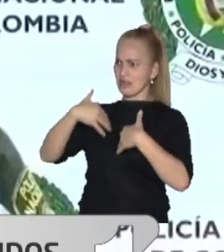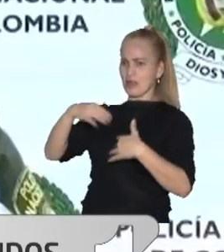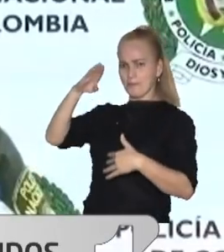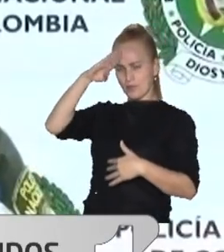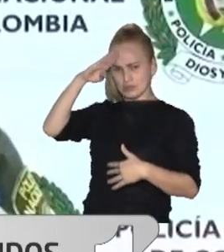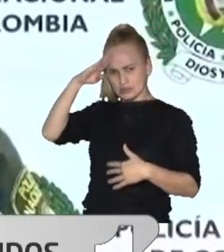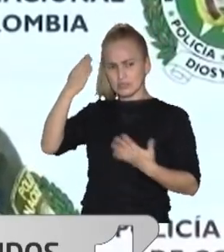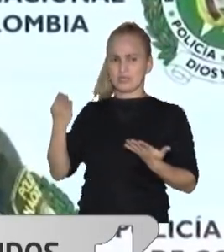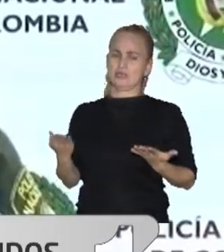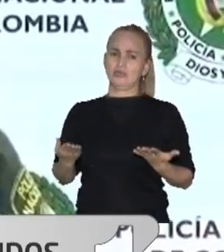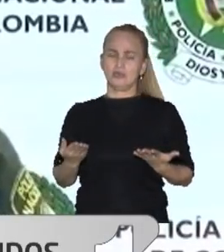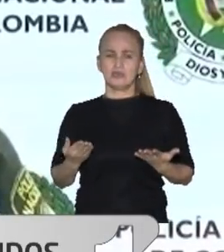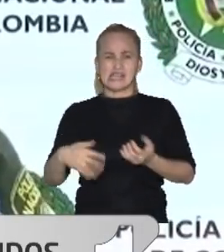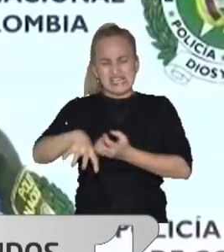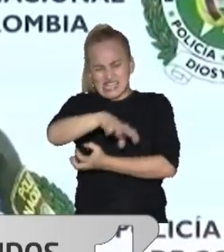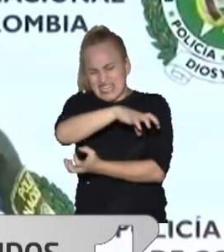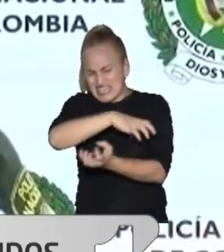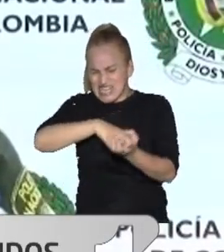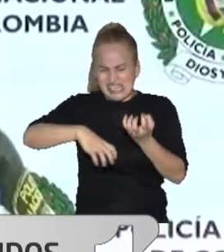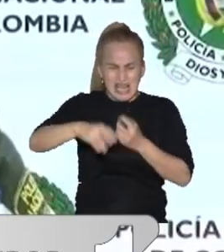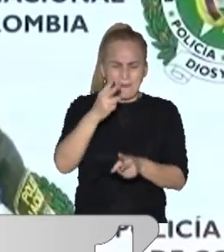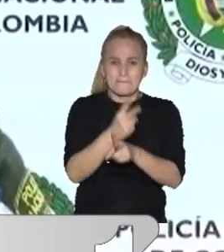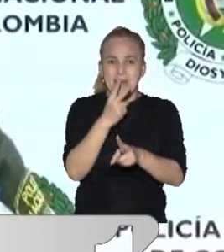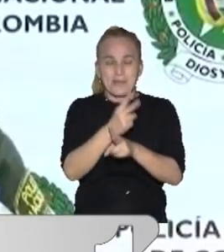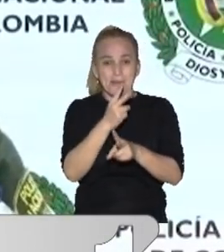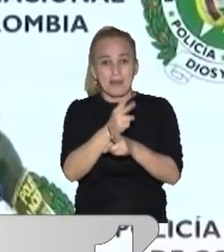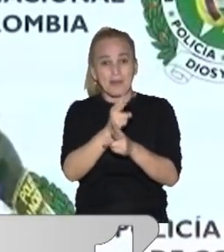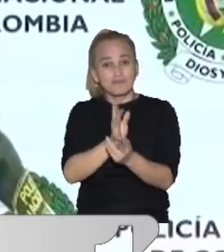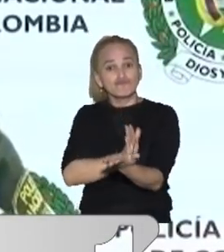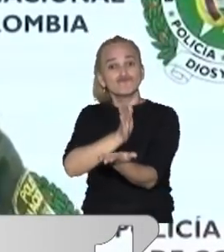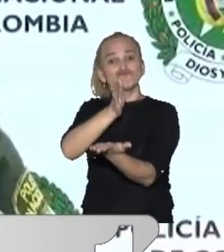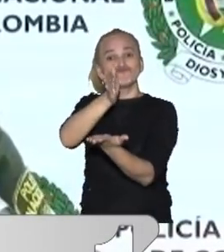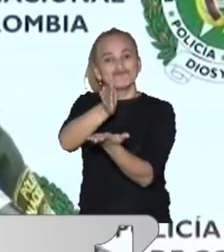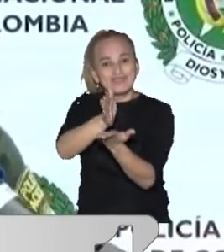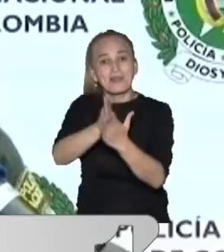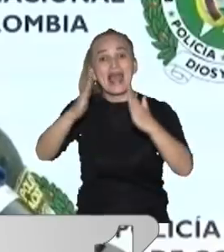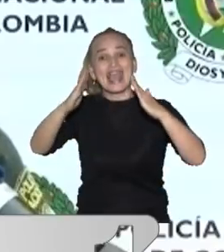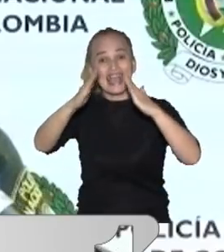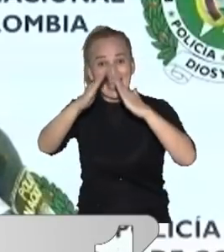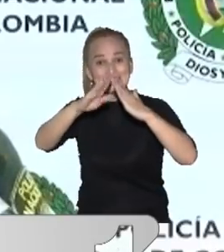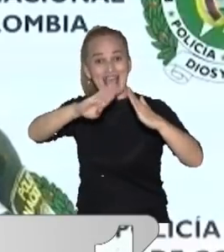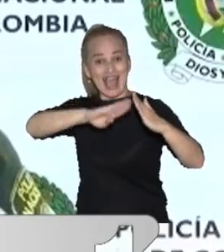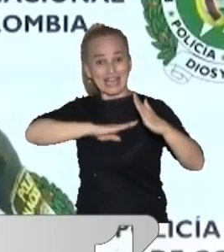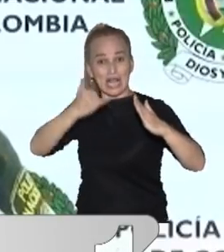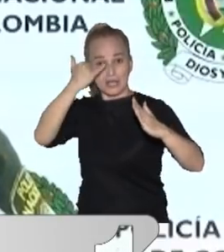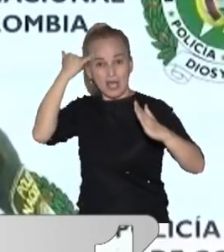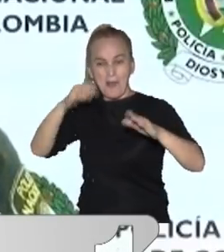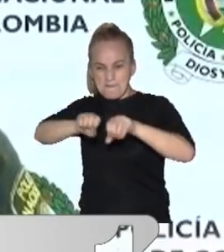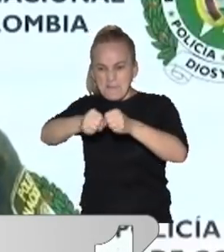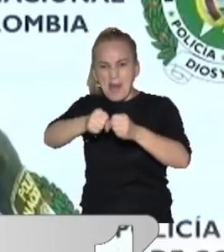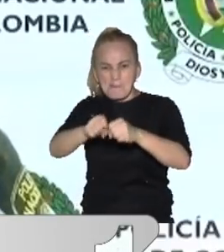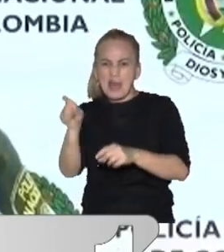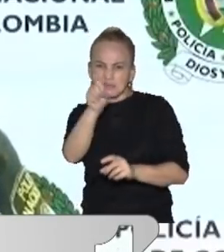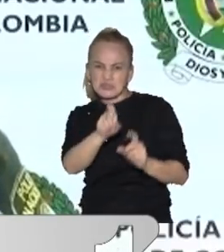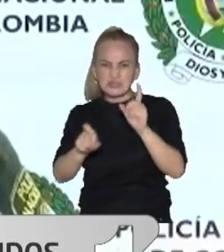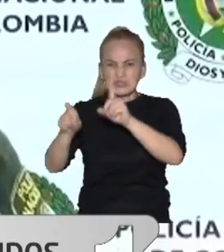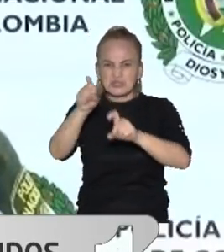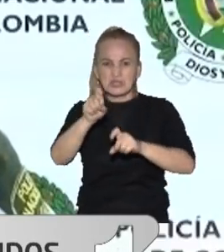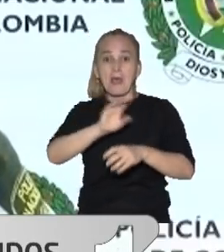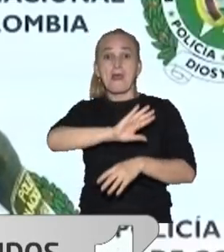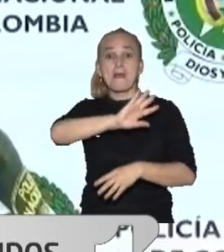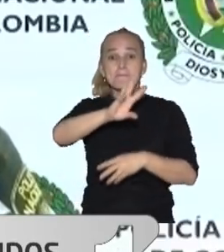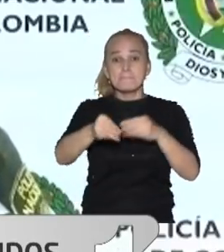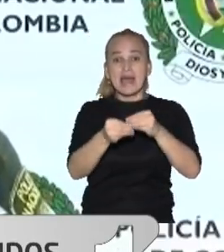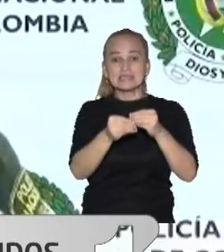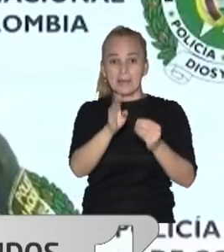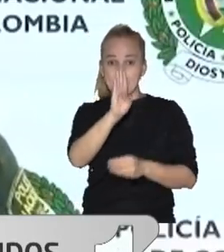Los desmanes se extendieron hasta la vivienda del alcalde de este municipio, que resultó vandalizada, así como un cajero